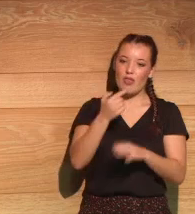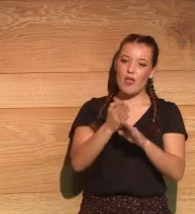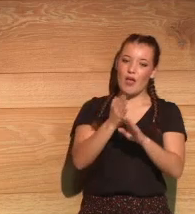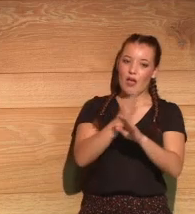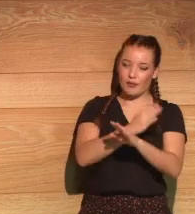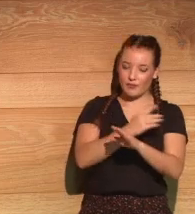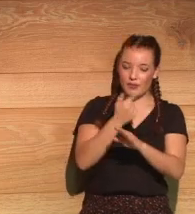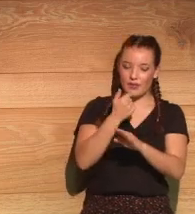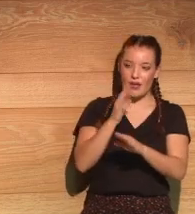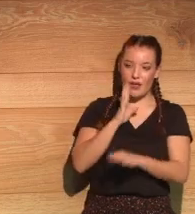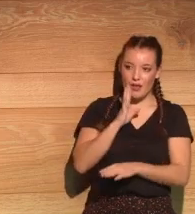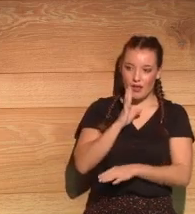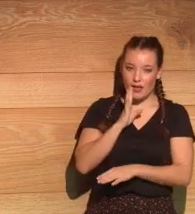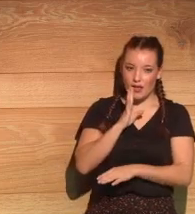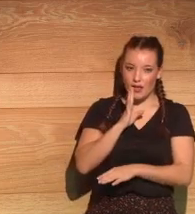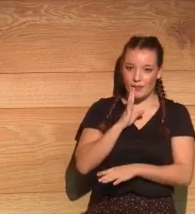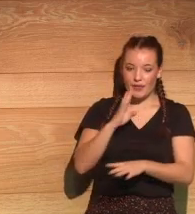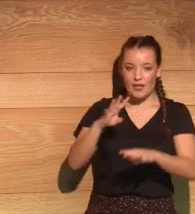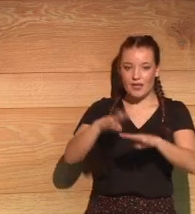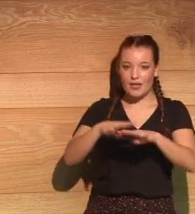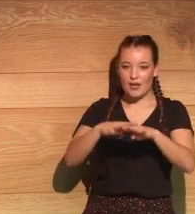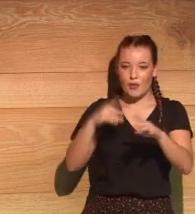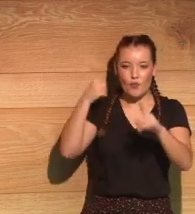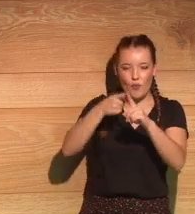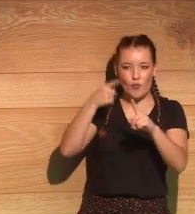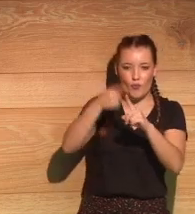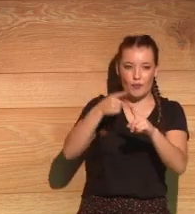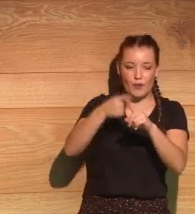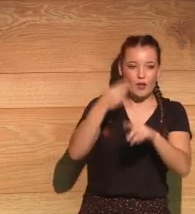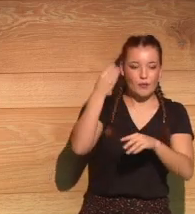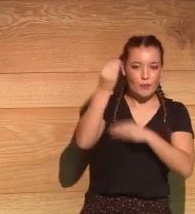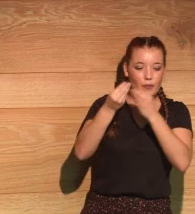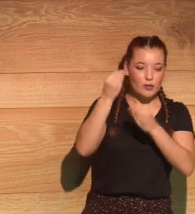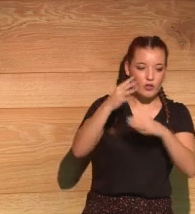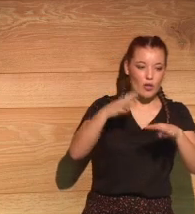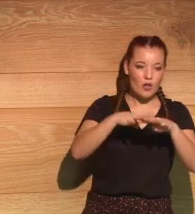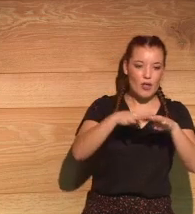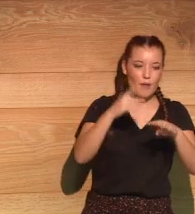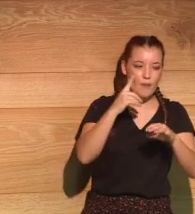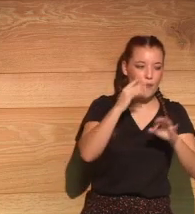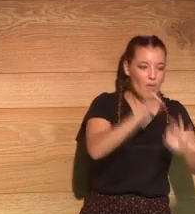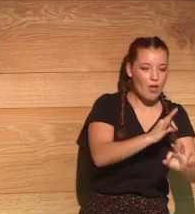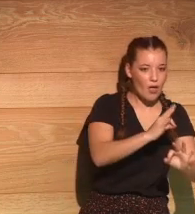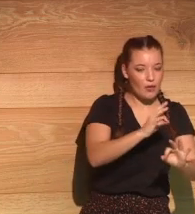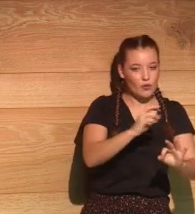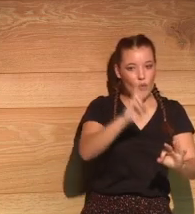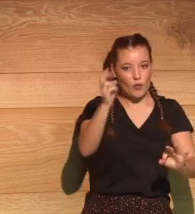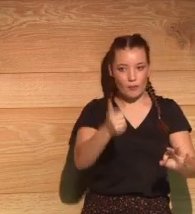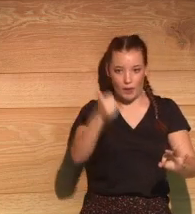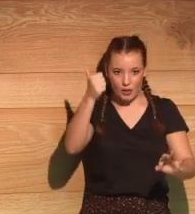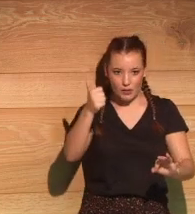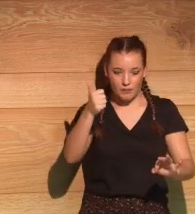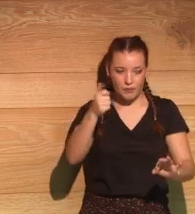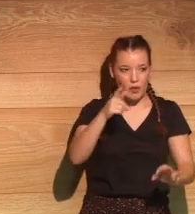redes usaban. Yo creo que hay redes que son más peligrosas que otras. Estamos pensando en Twitter o en Facebook, que a